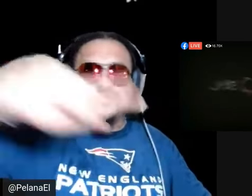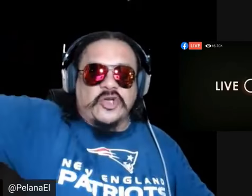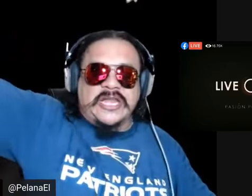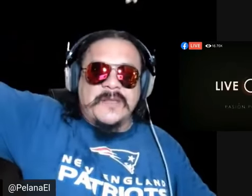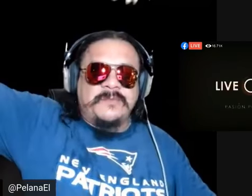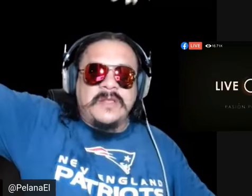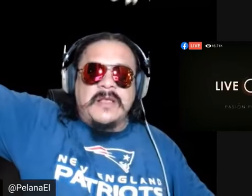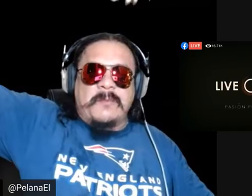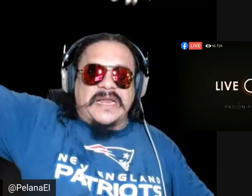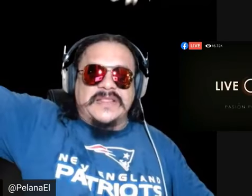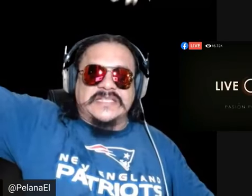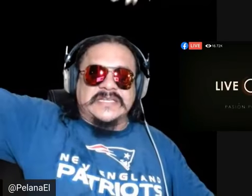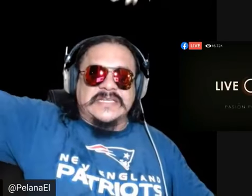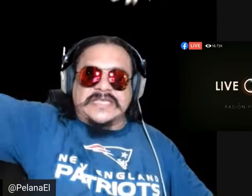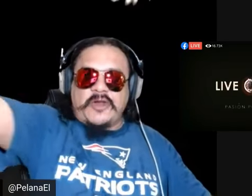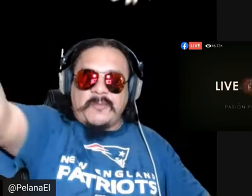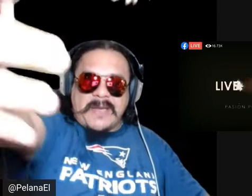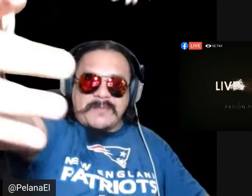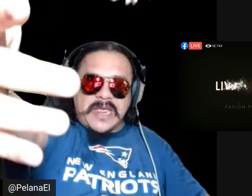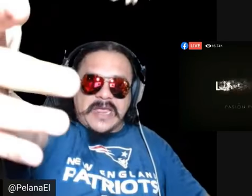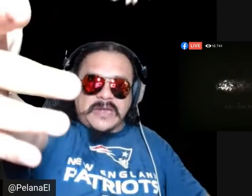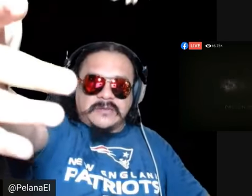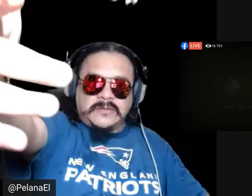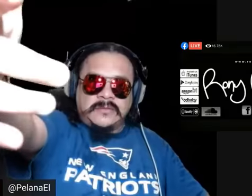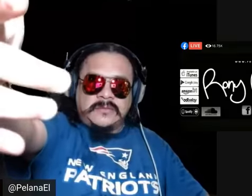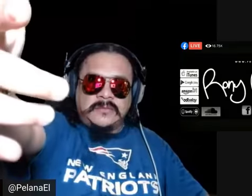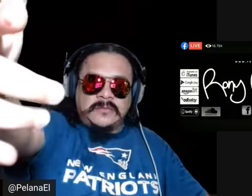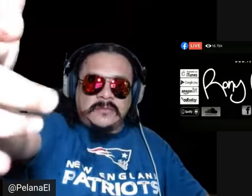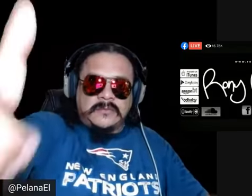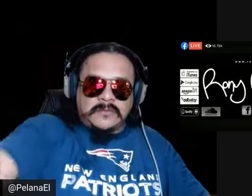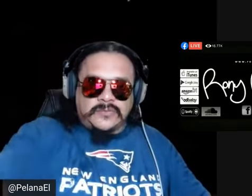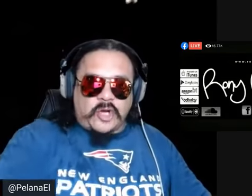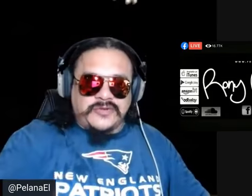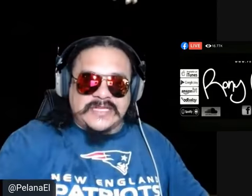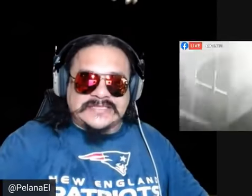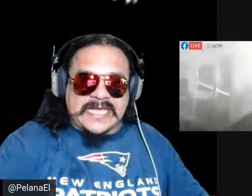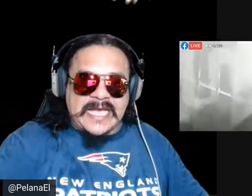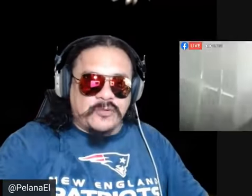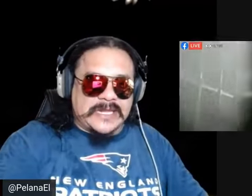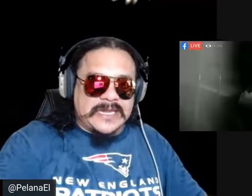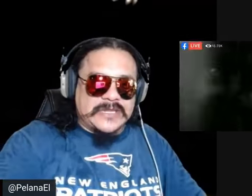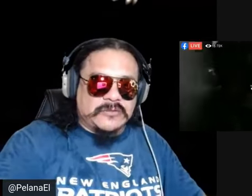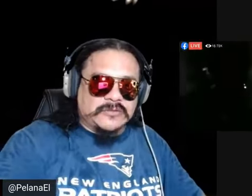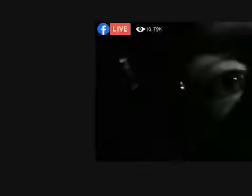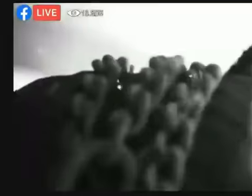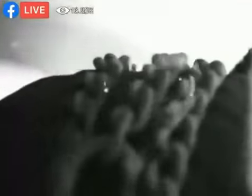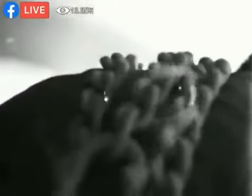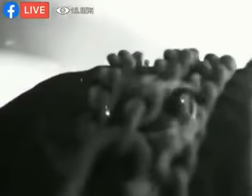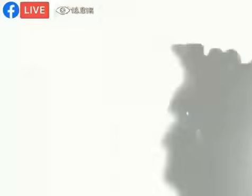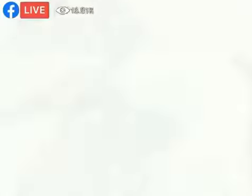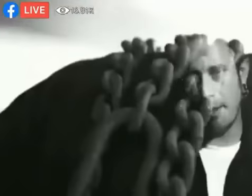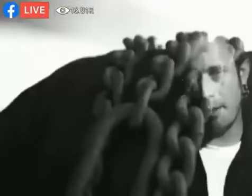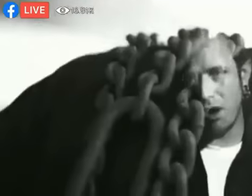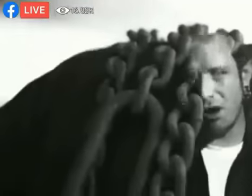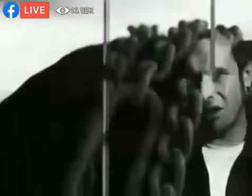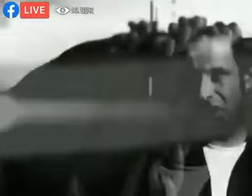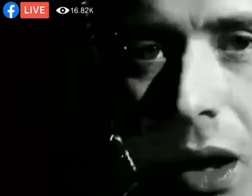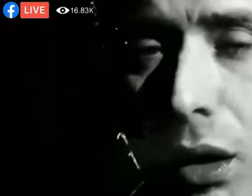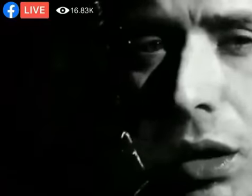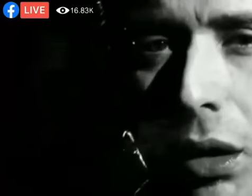puto clip para decirles que no mamen. ¿Dónde está la puta ley de cultura?